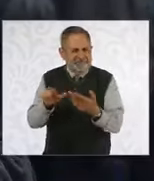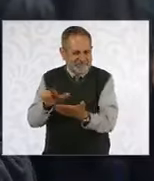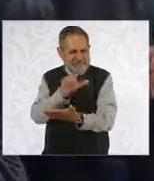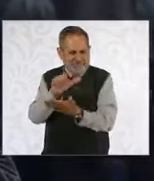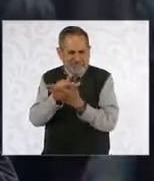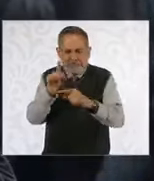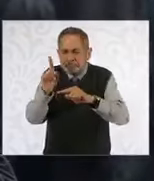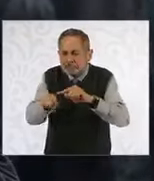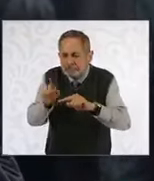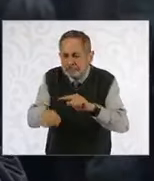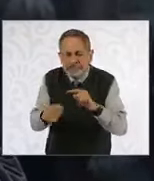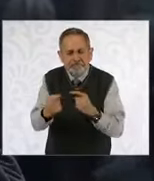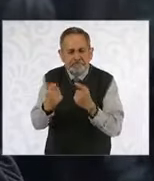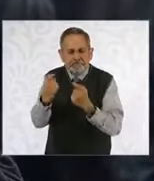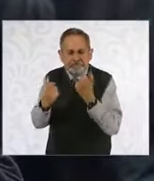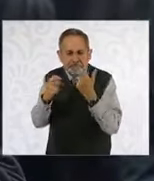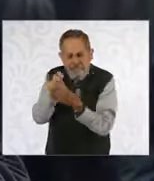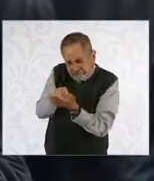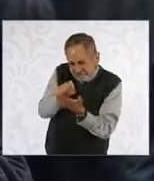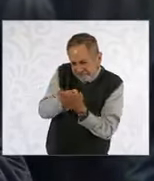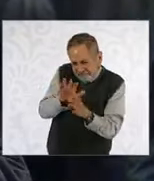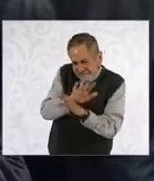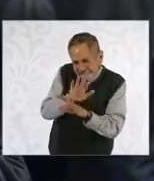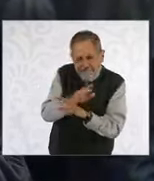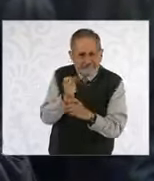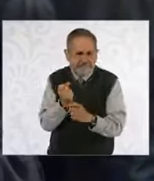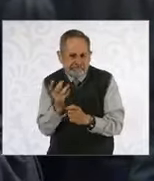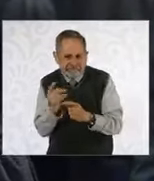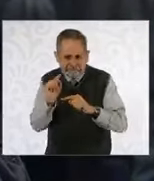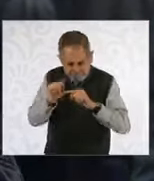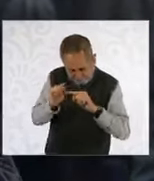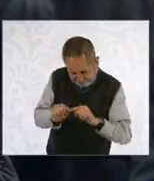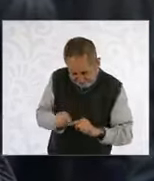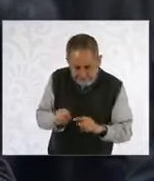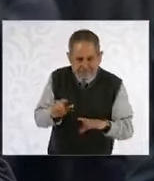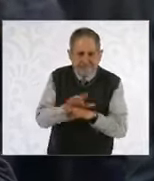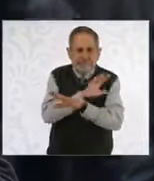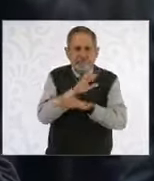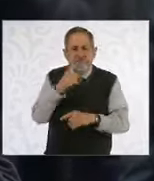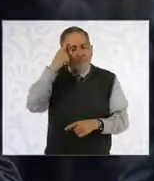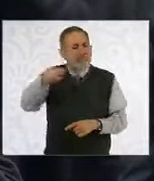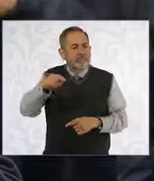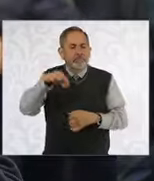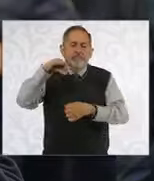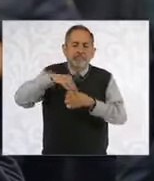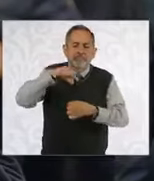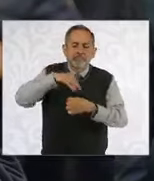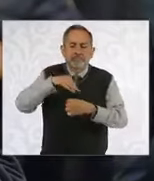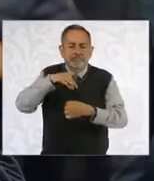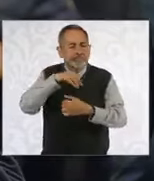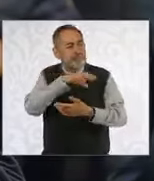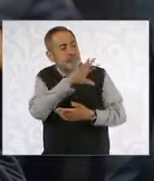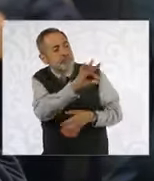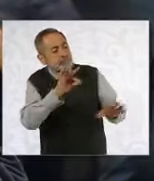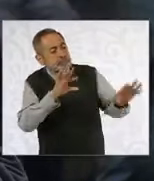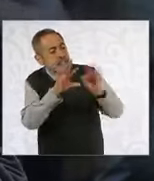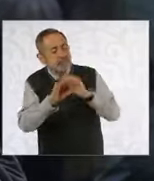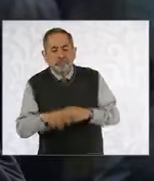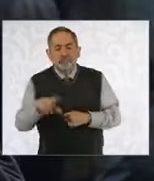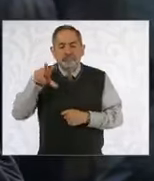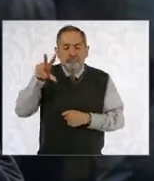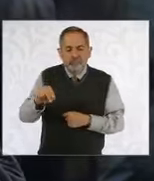donde planea pues modificar de que no se dé la elección de jueces, juezas, magistrados